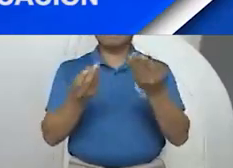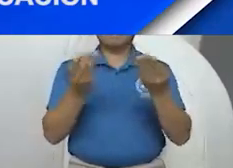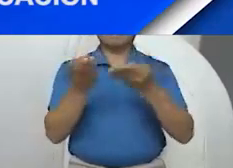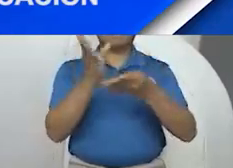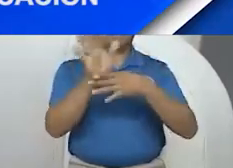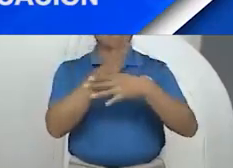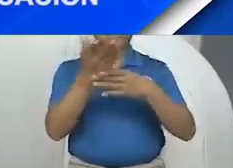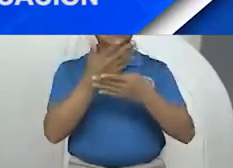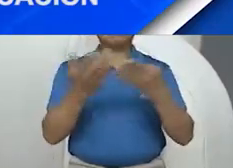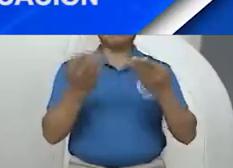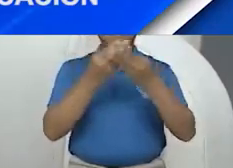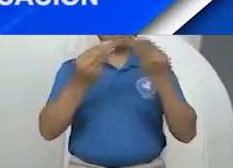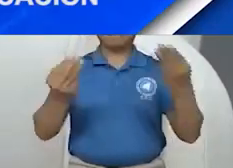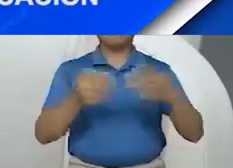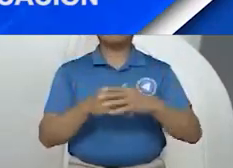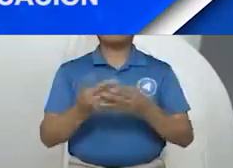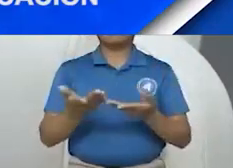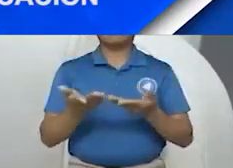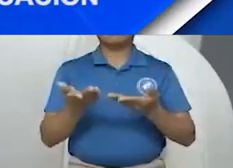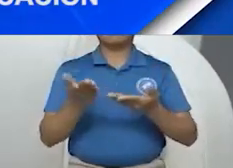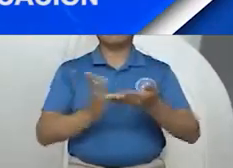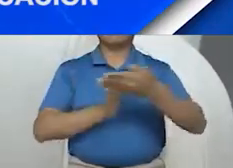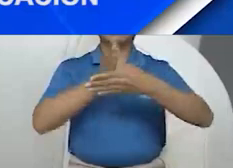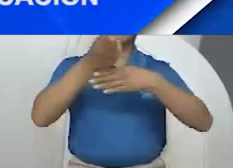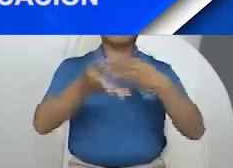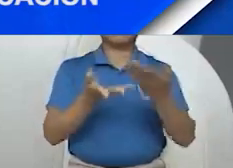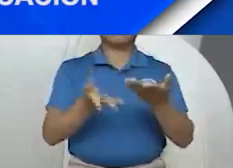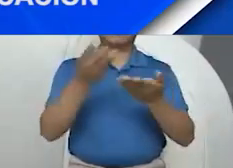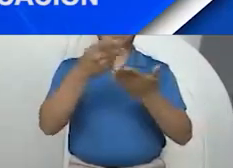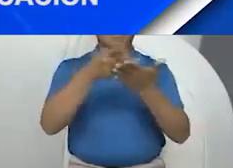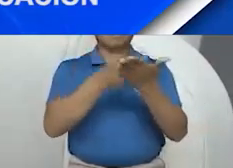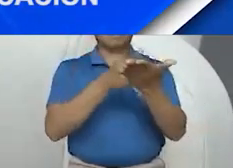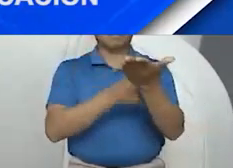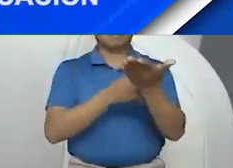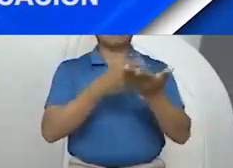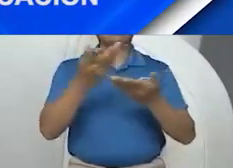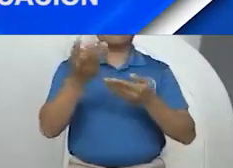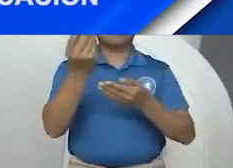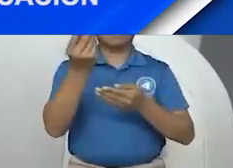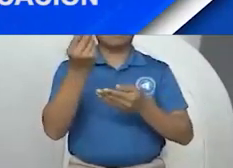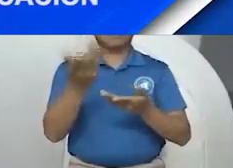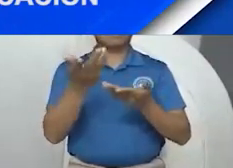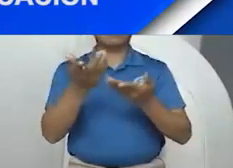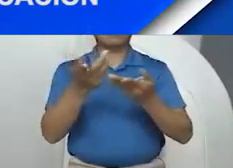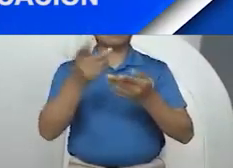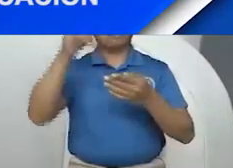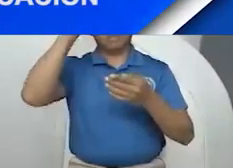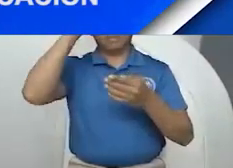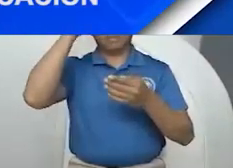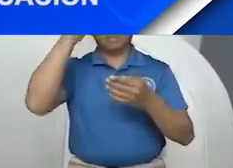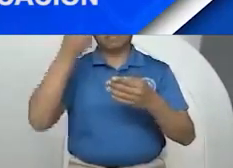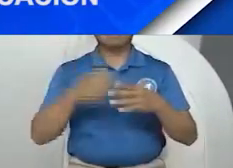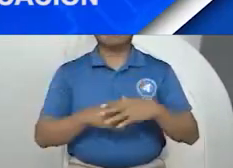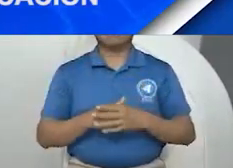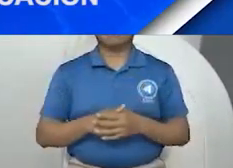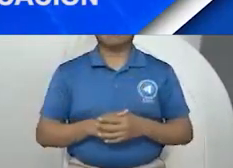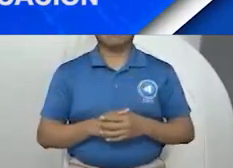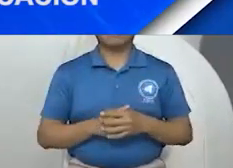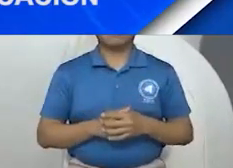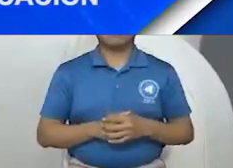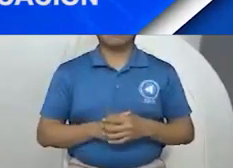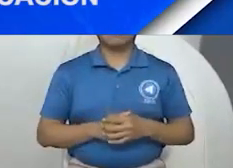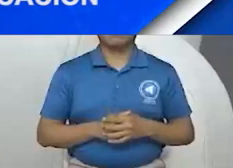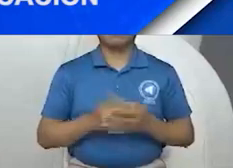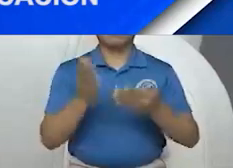de los recursos que a través del presupuesto general de la República se nos asigna. Es